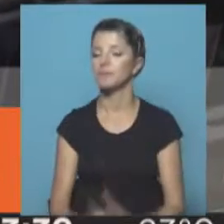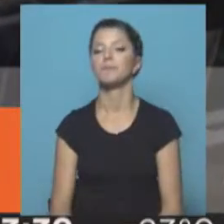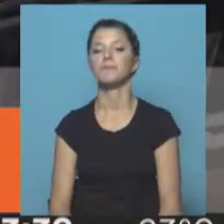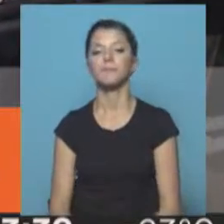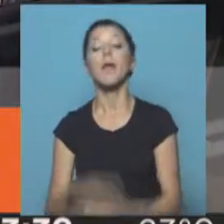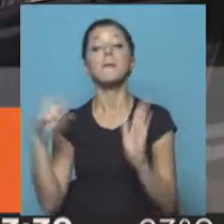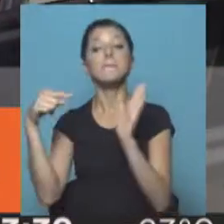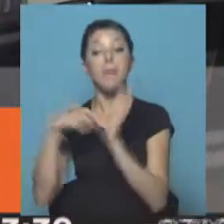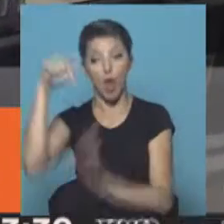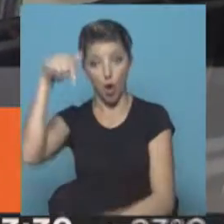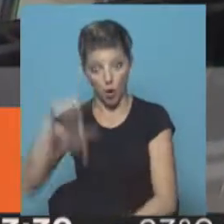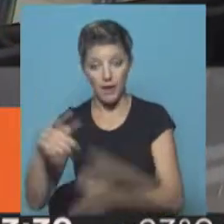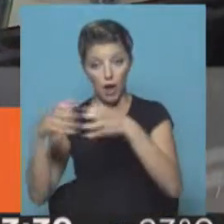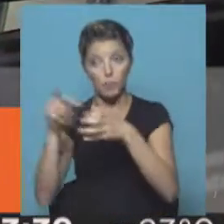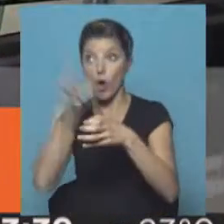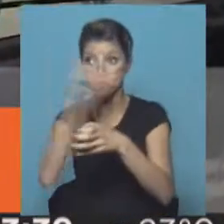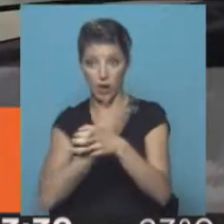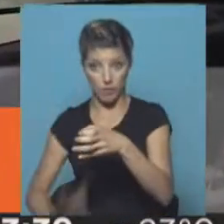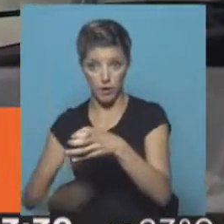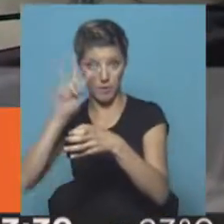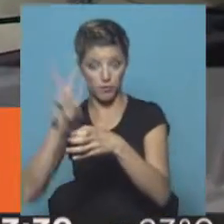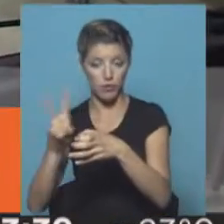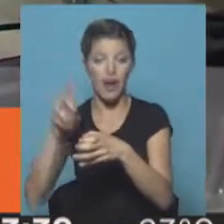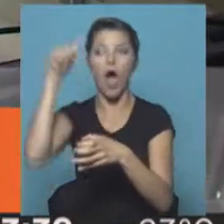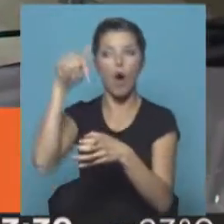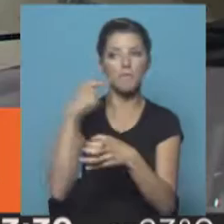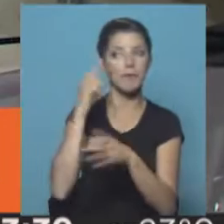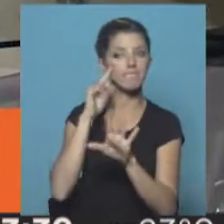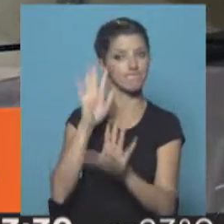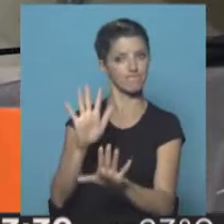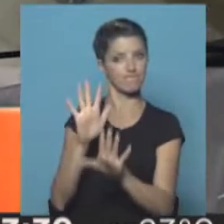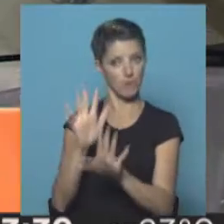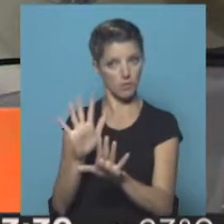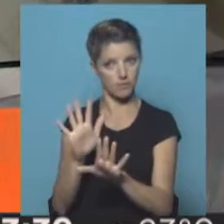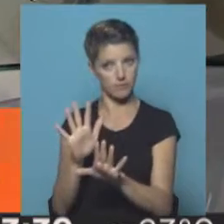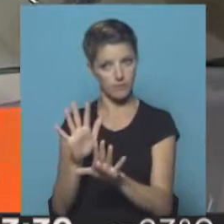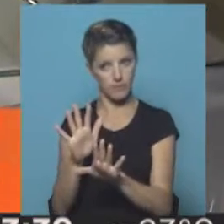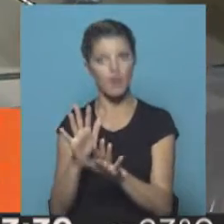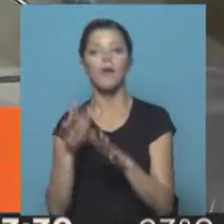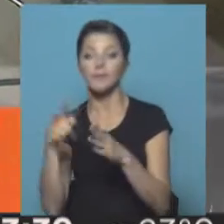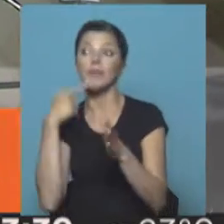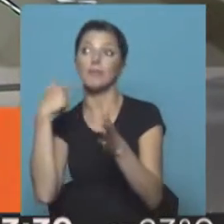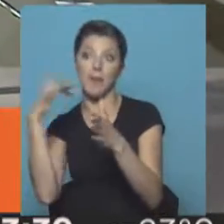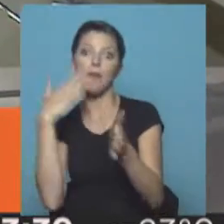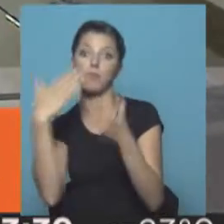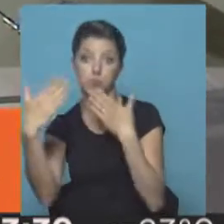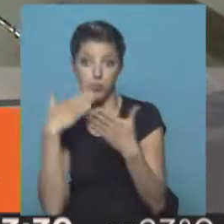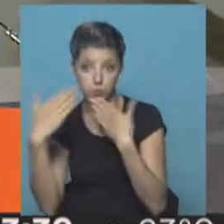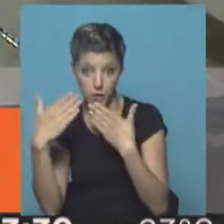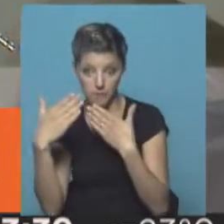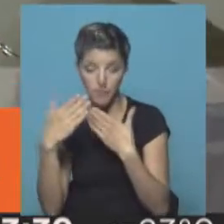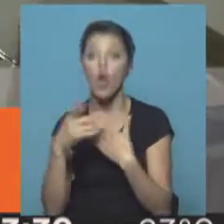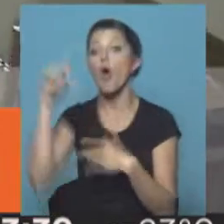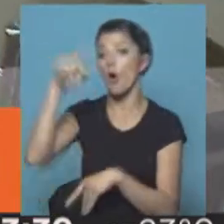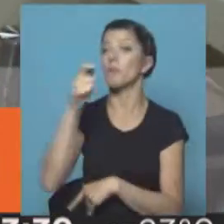que está marcando la cancha en este momento y está diciendo, ojo, avéngase al diálogo, presidente, hoy con intervención del